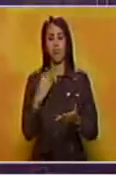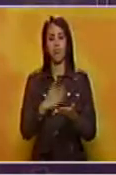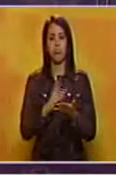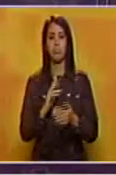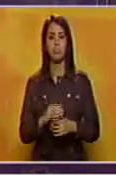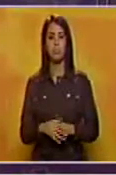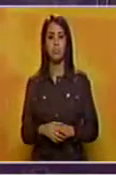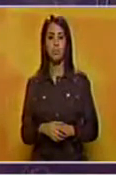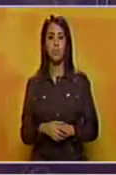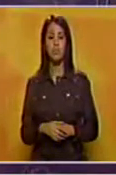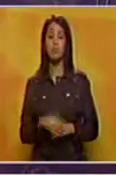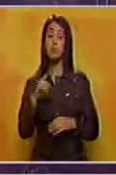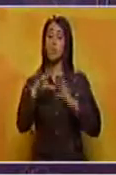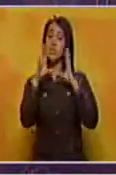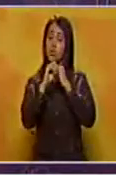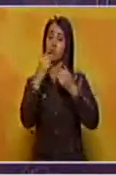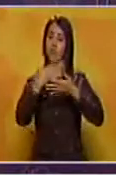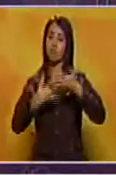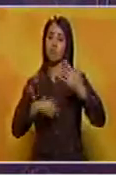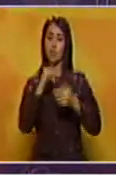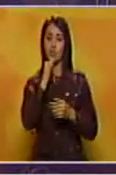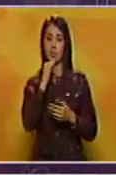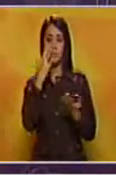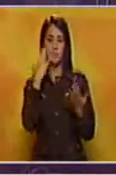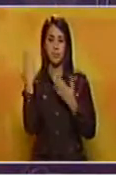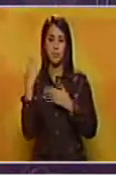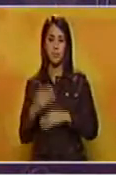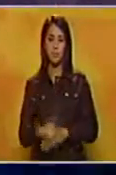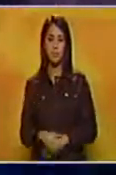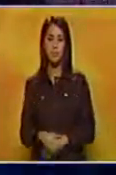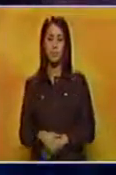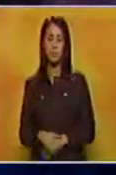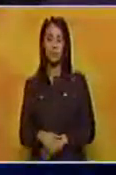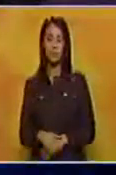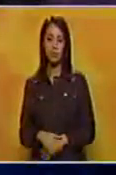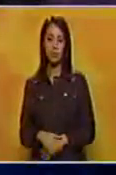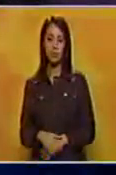noche en la emisión estelar de Noticiero Venevisión. Sigan con más de nuestra emisión meridiana. Gracias.